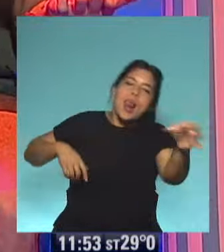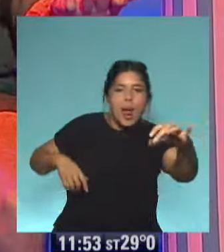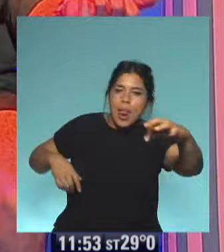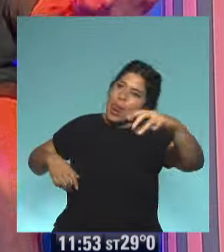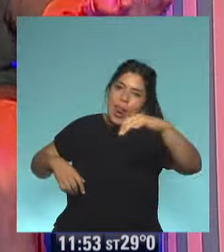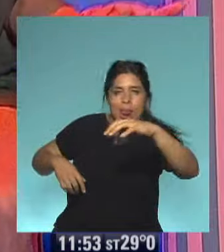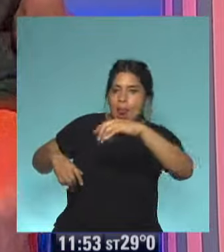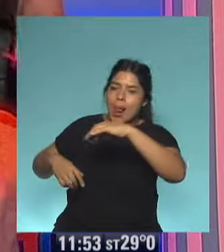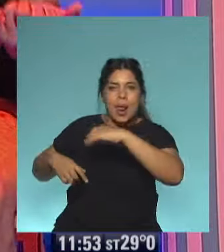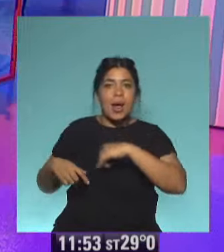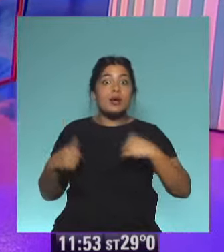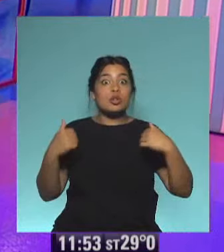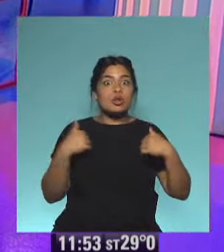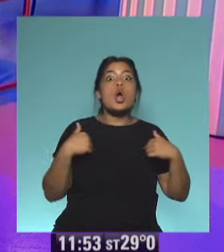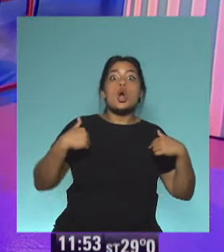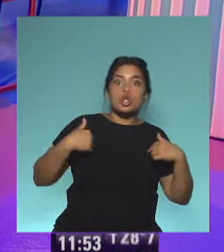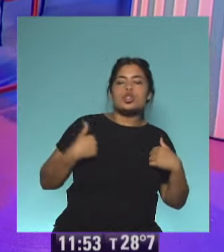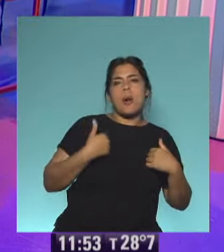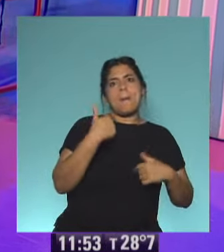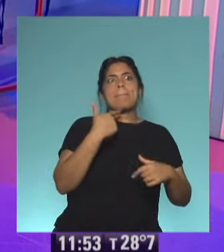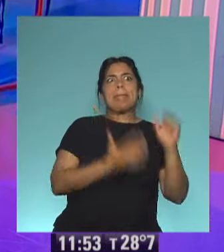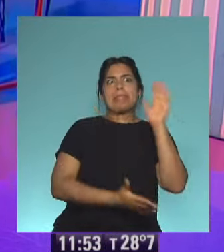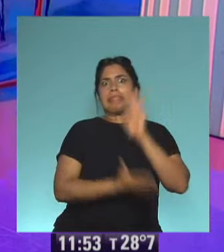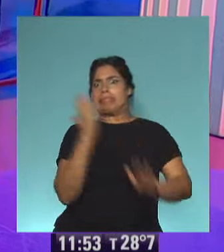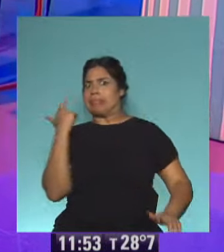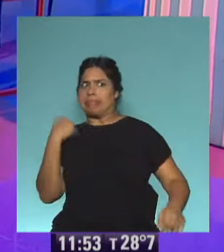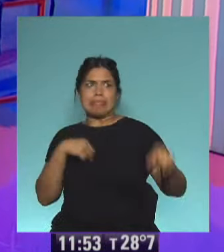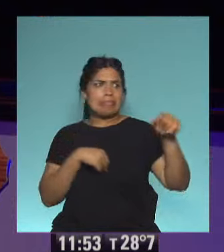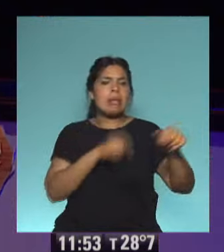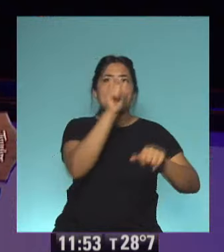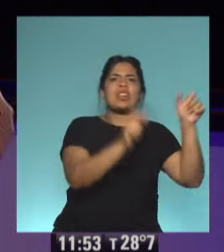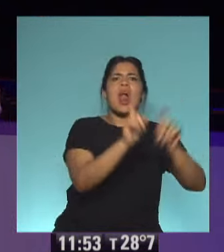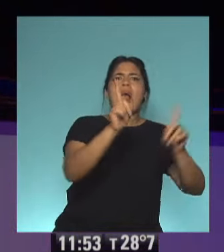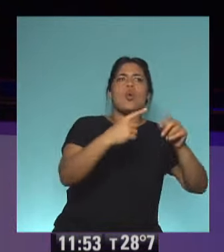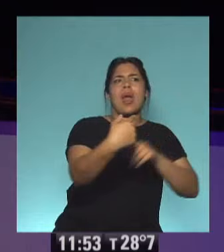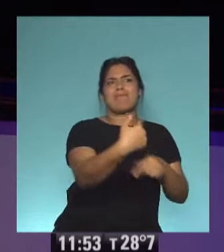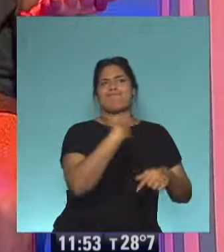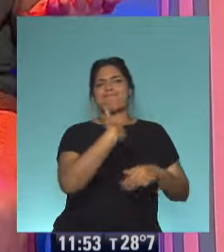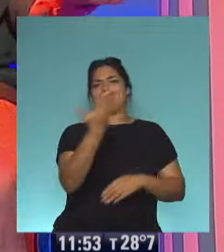puna. Vengo escapando de los cazadores.